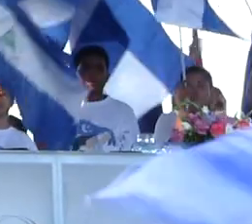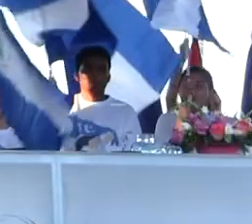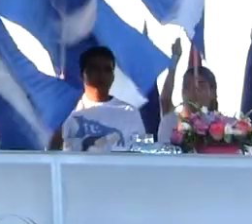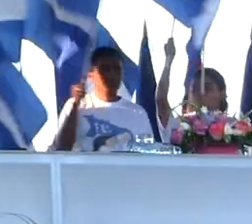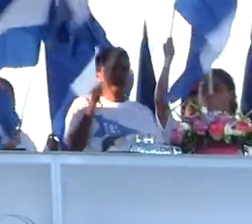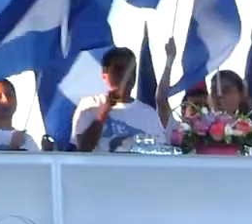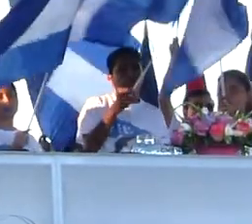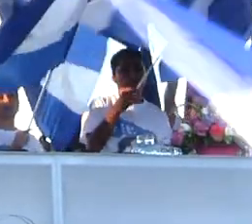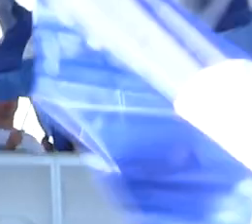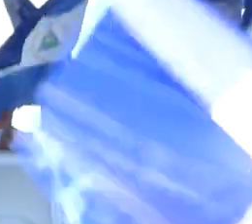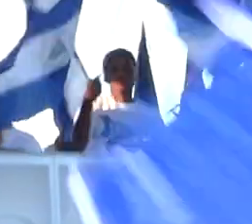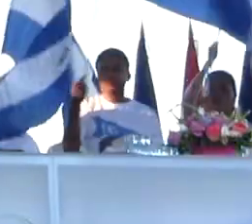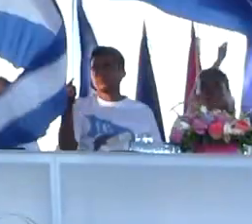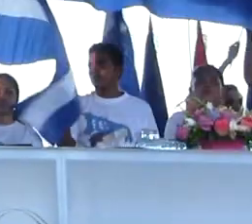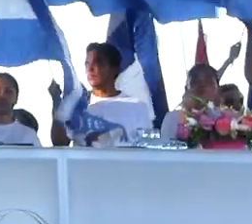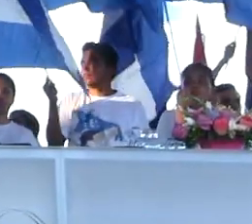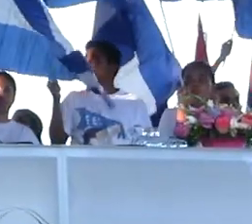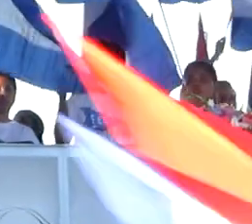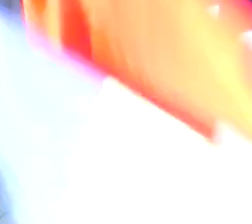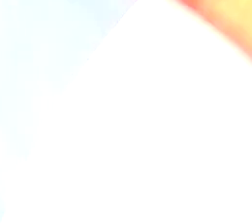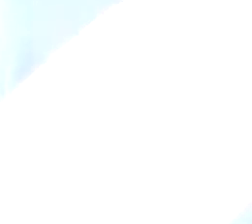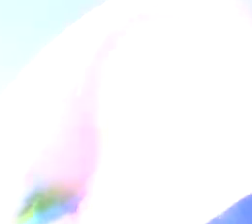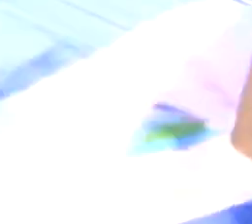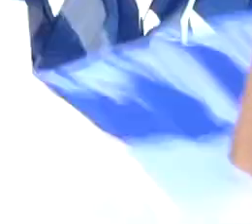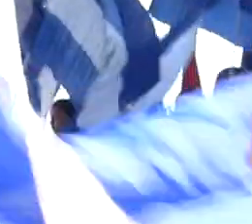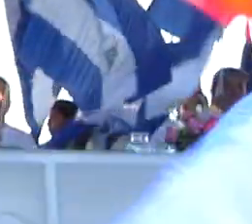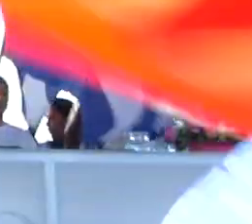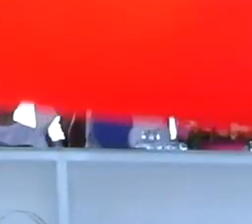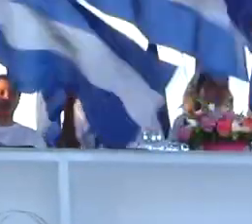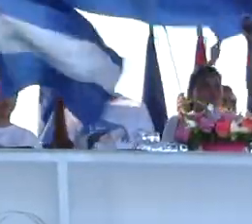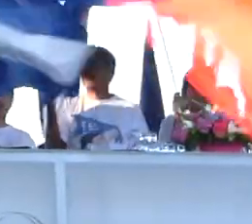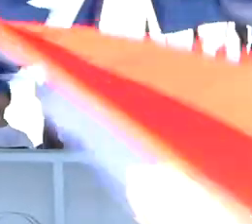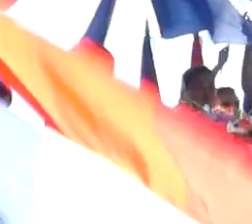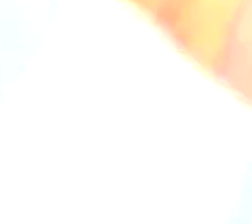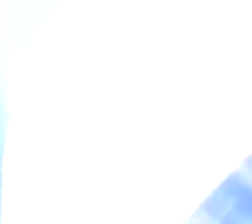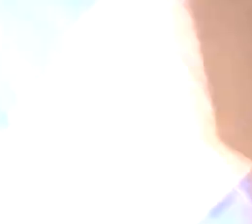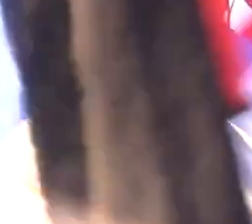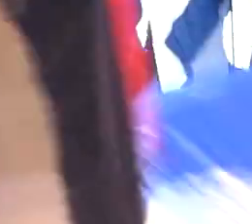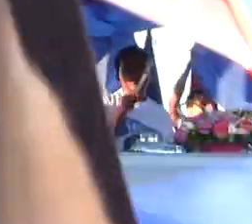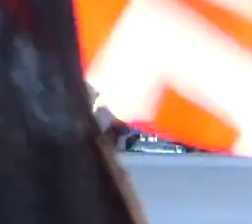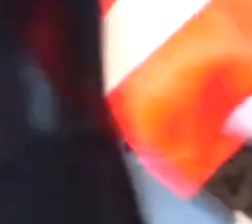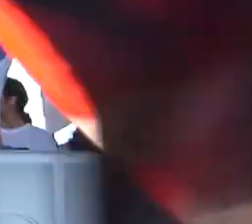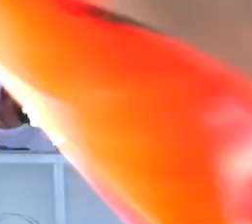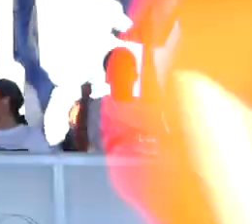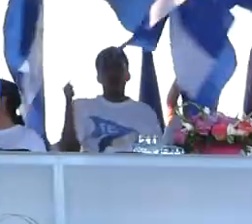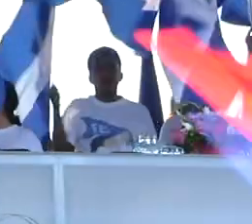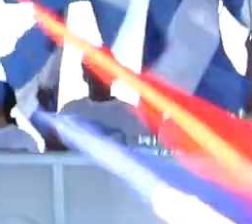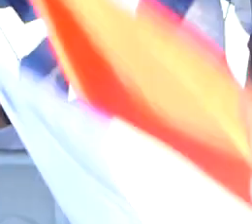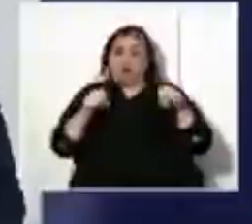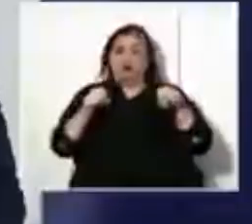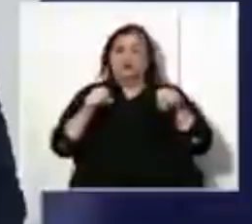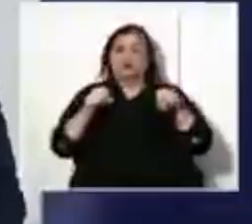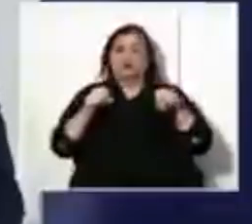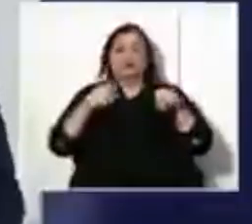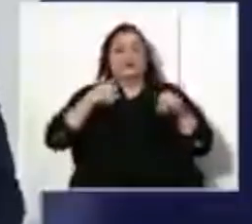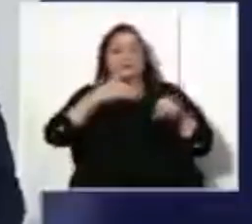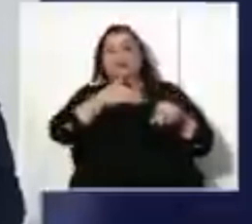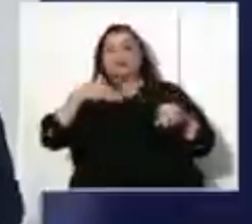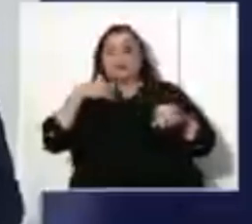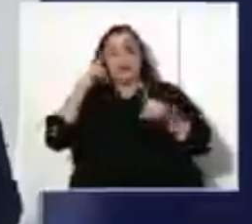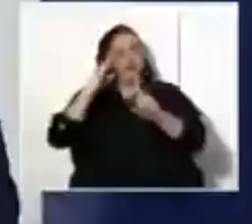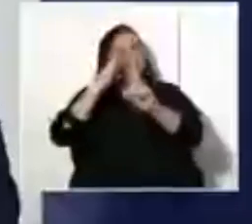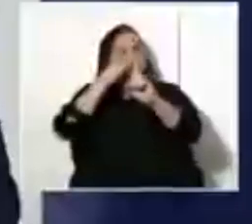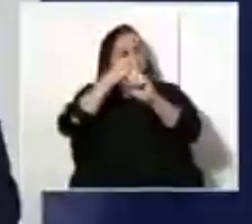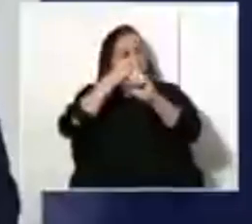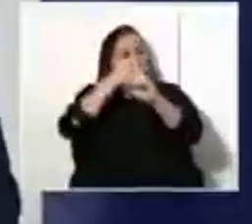4 aspirantes presidenciales, a quienes mantiene detenidos de cara a las elecciones generales previstas para el 7 de noviembre. Me gustaría